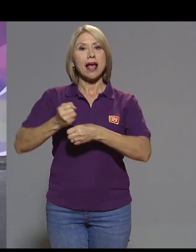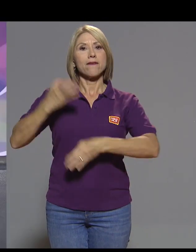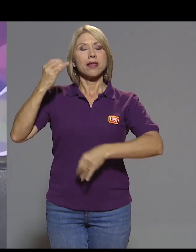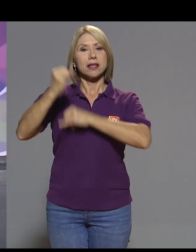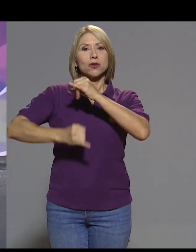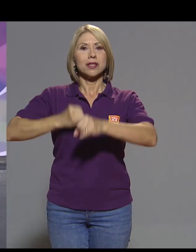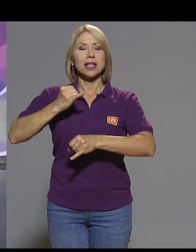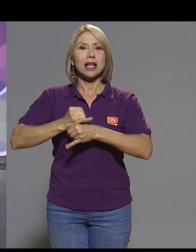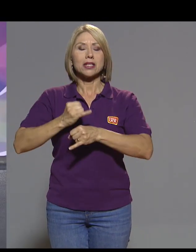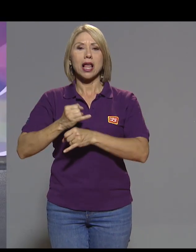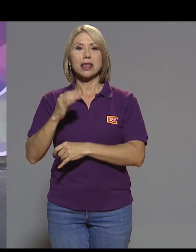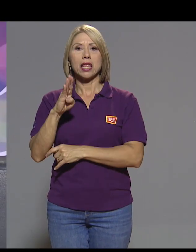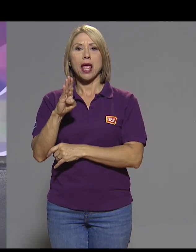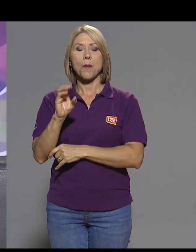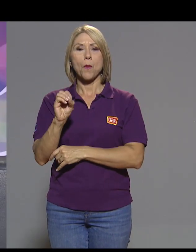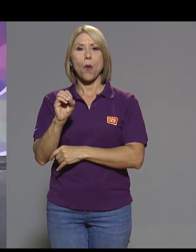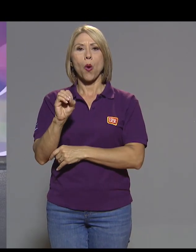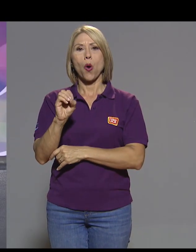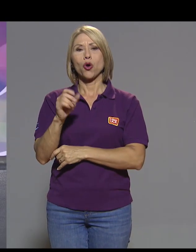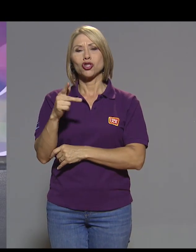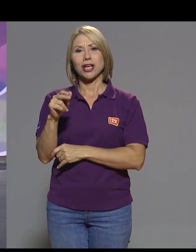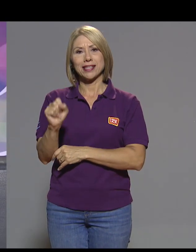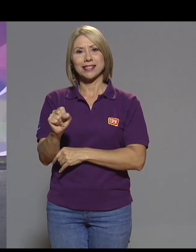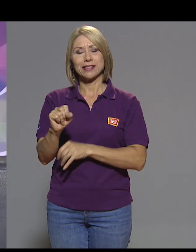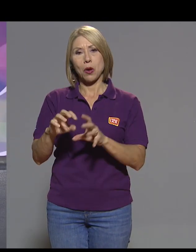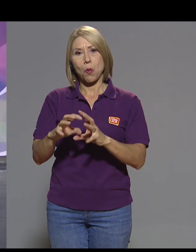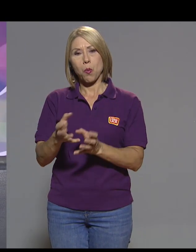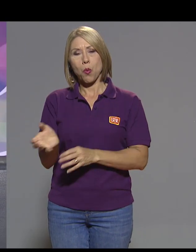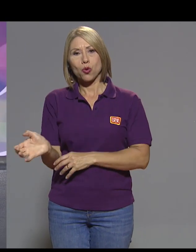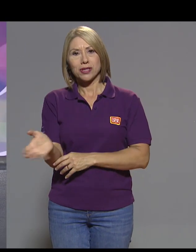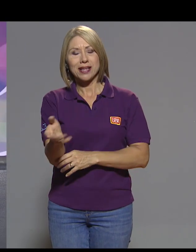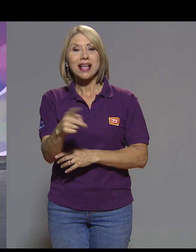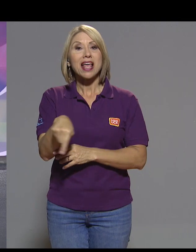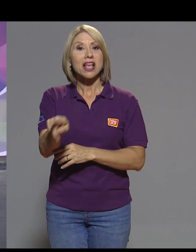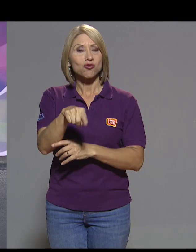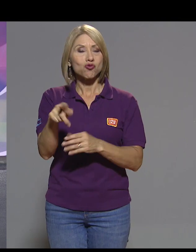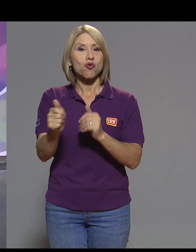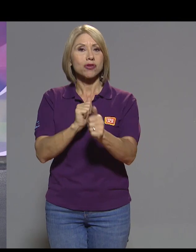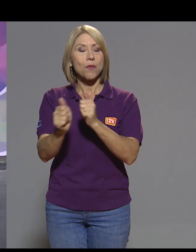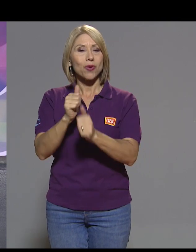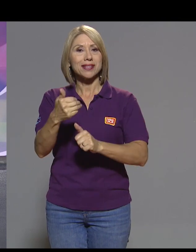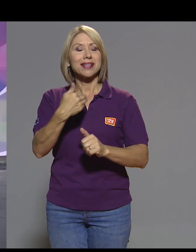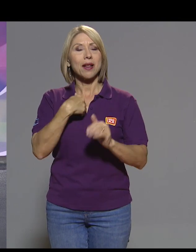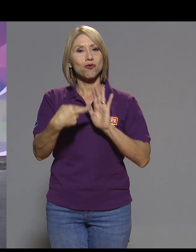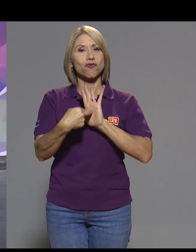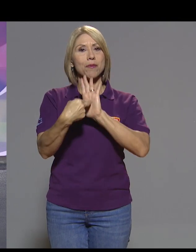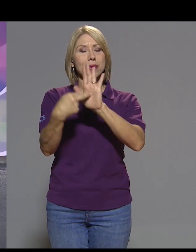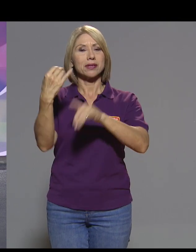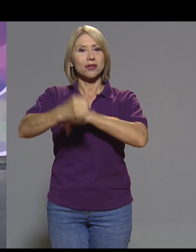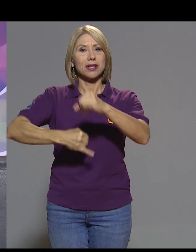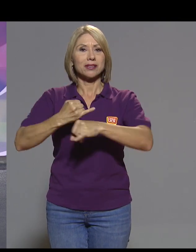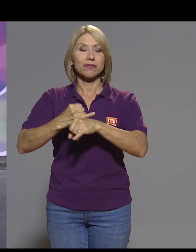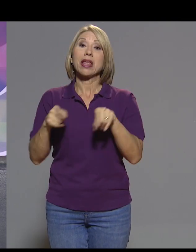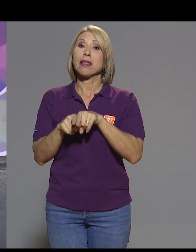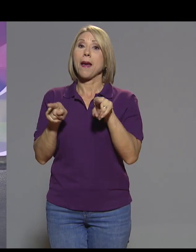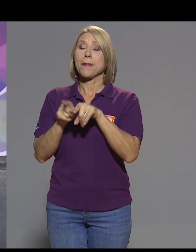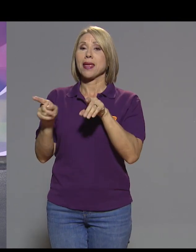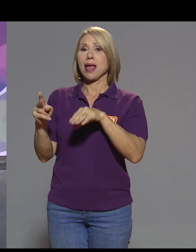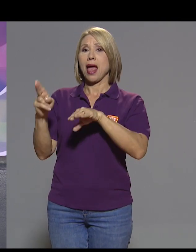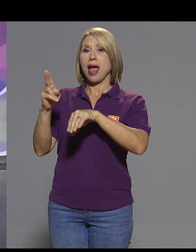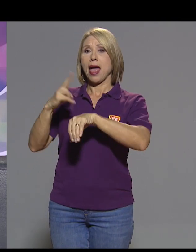la federación internacional de ochos son los deportes que tenemos la representación internacional y que obviamente a nivel nacional